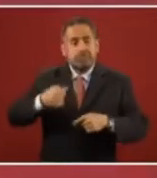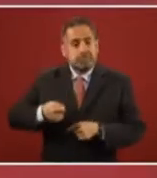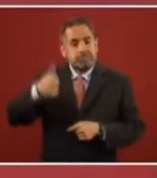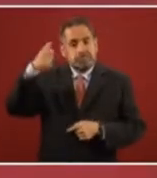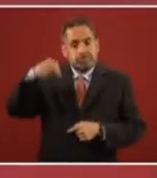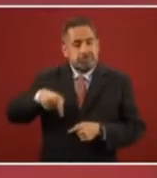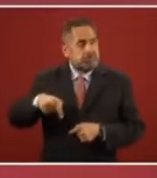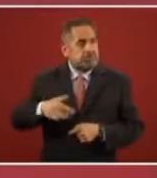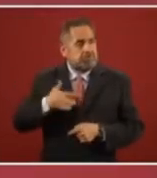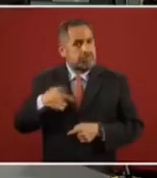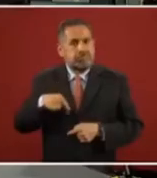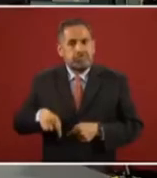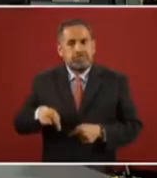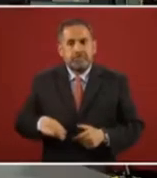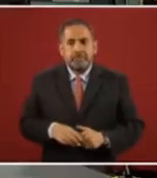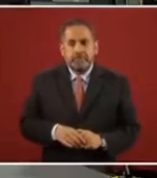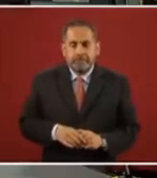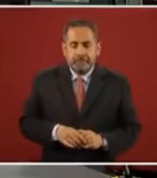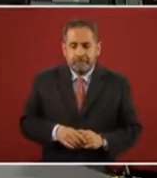este